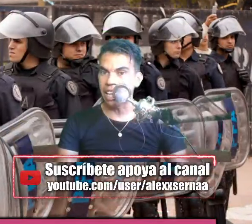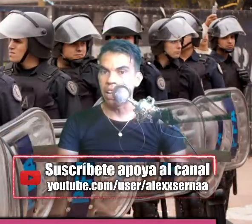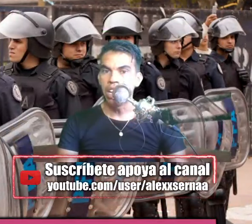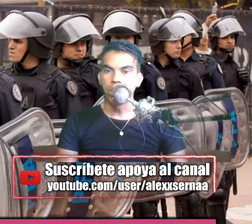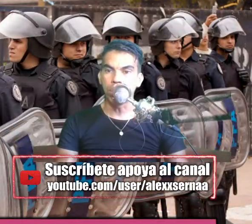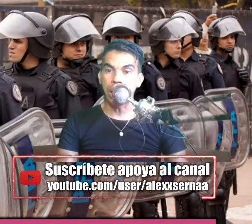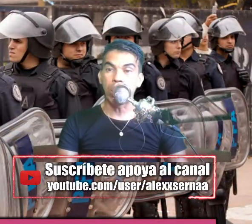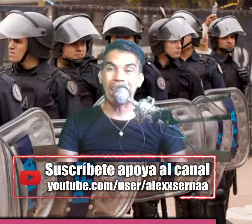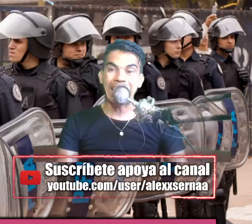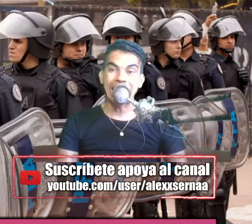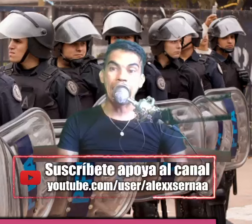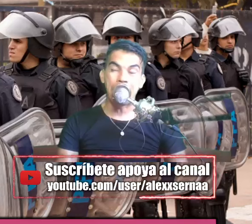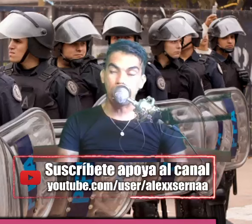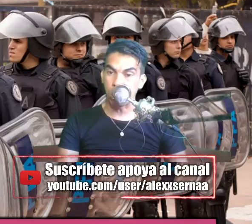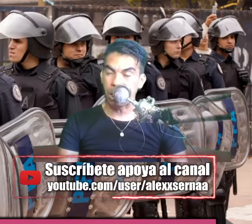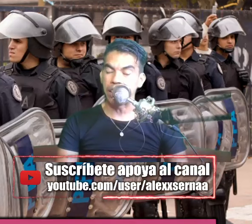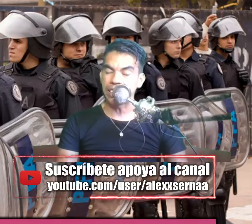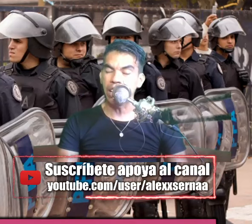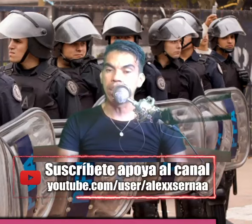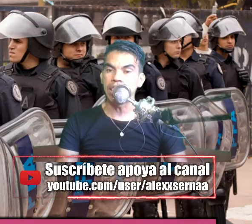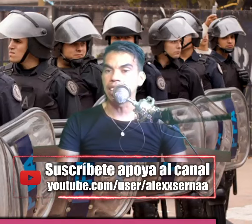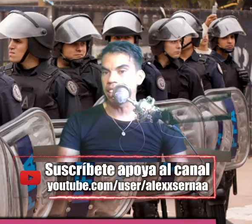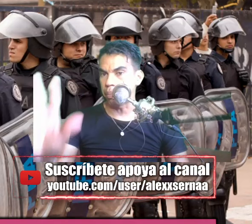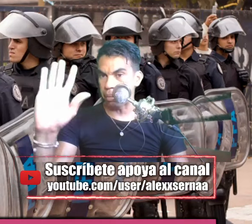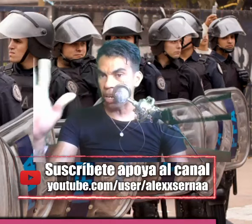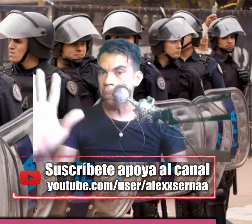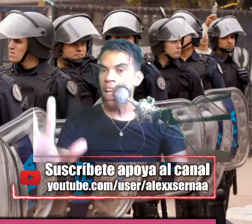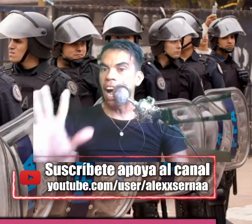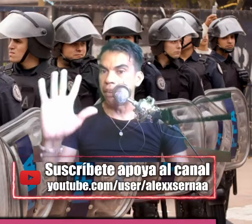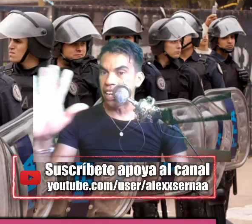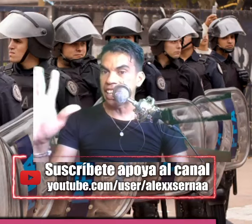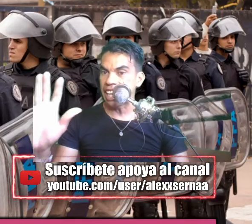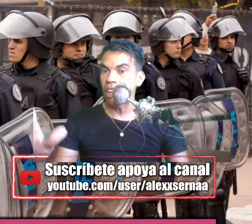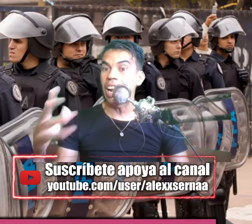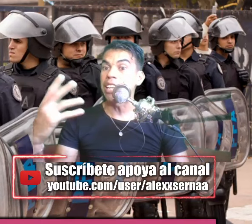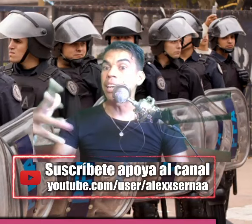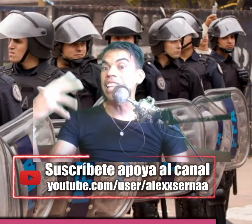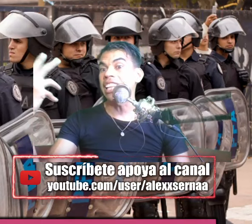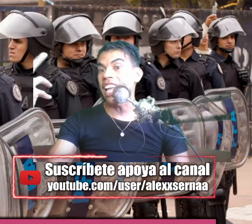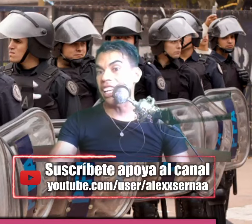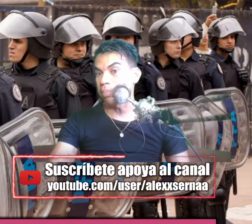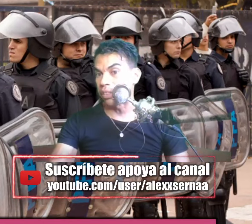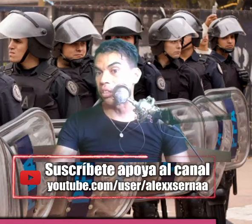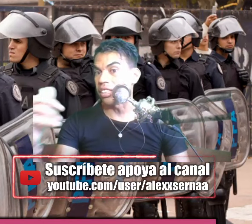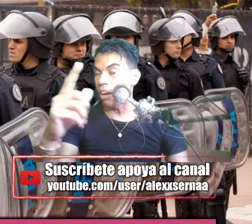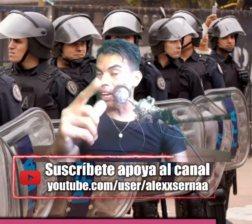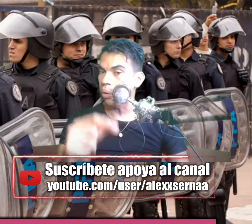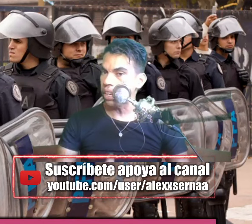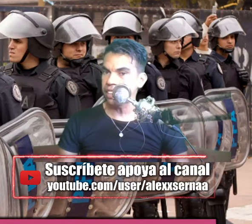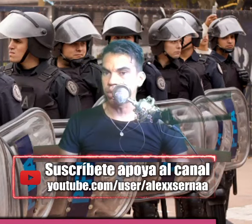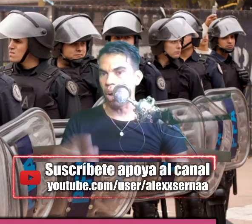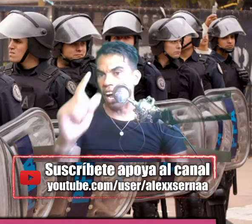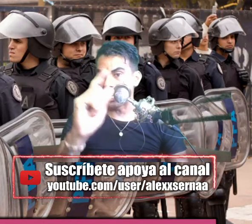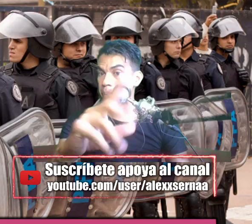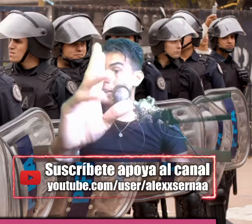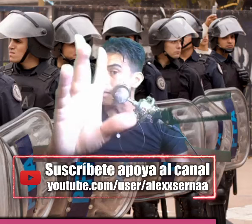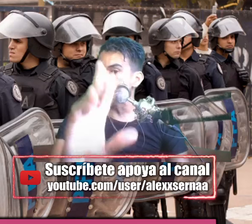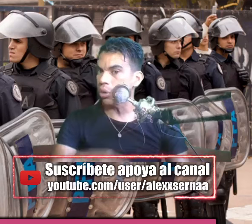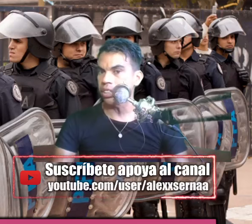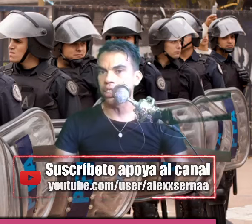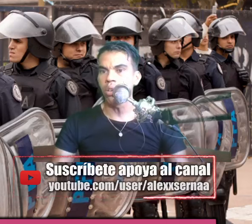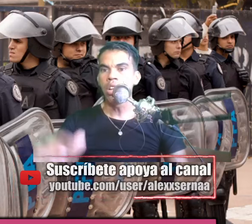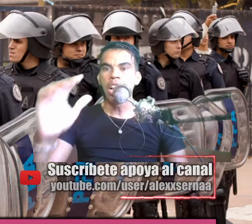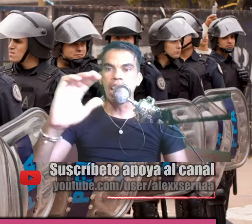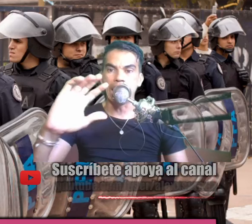Argentina sobre lo que es la mano dura es algo interesante primero habían quitado la libertad de expresión y ahora con esto allá